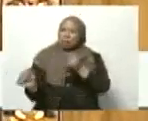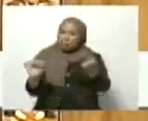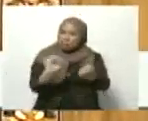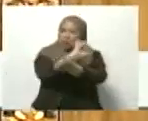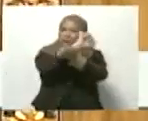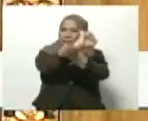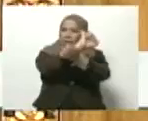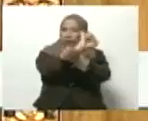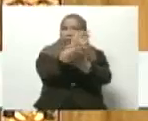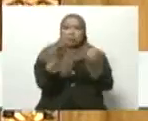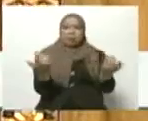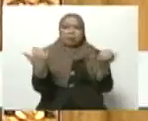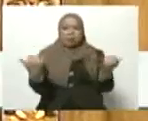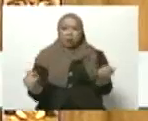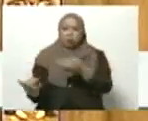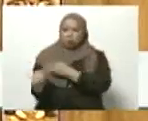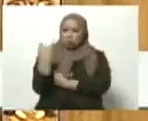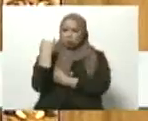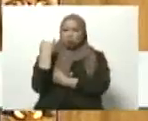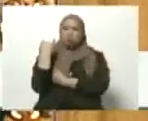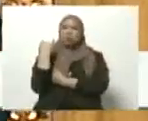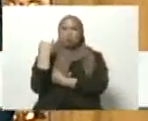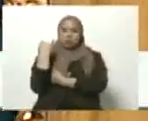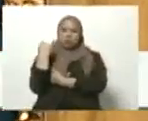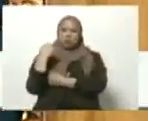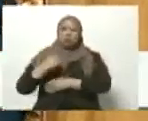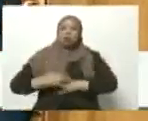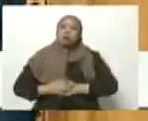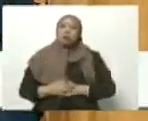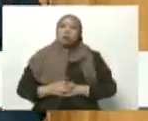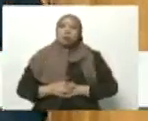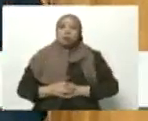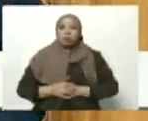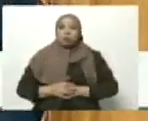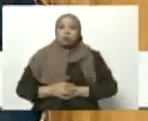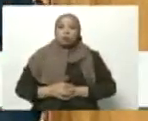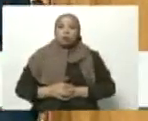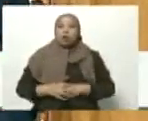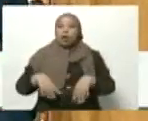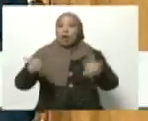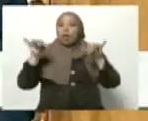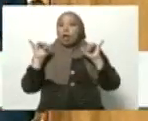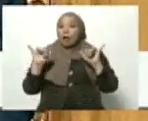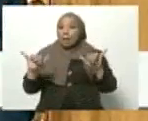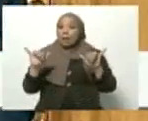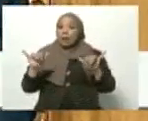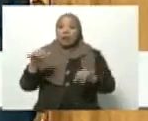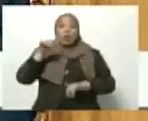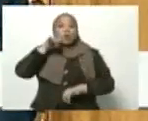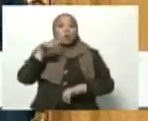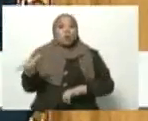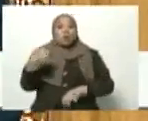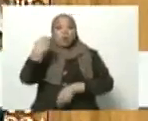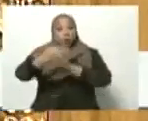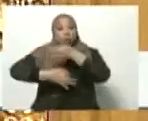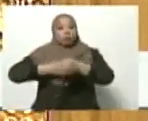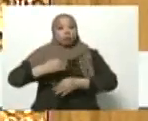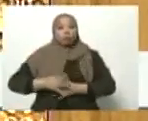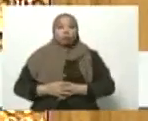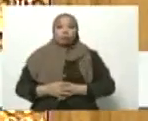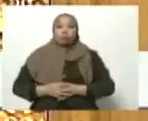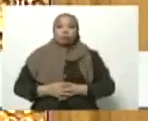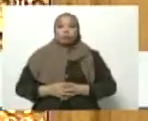destruyen y los traicionan. El señor Gudró, en esa misma demanda, cita